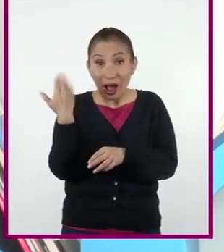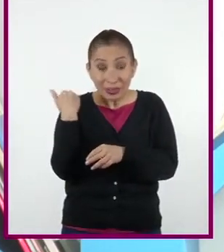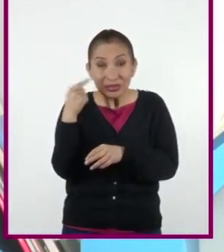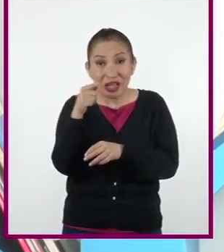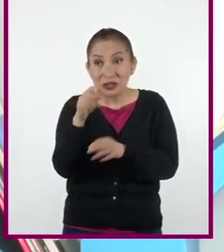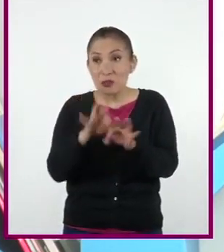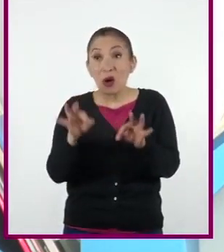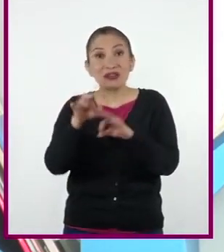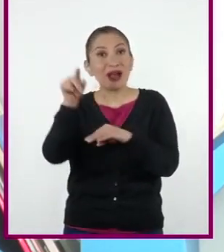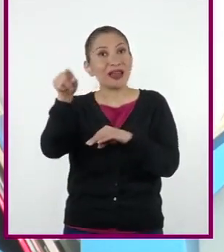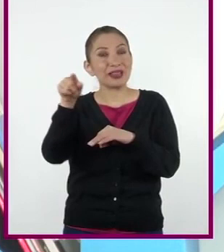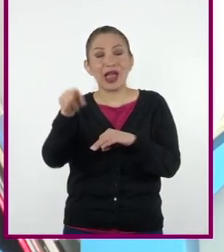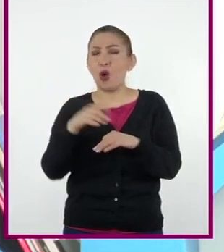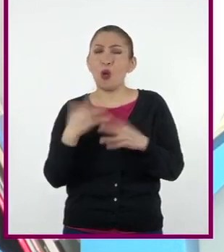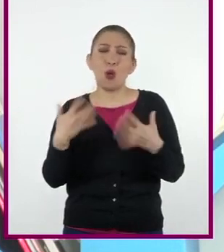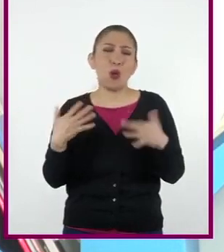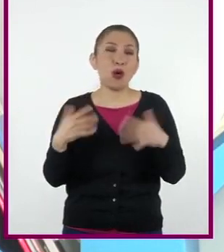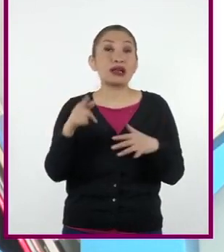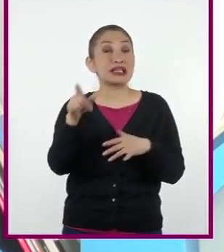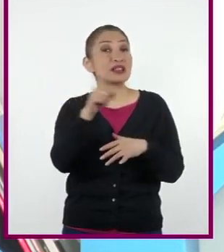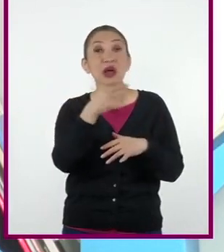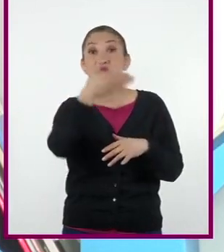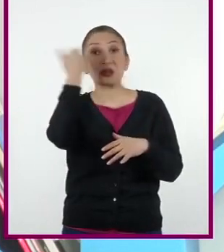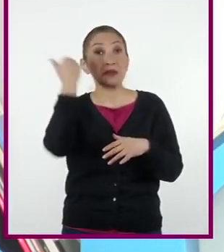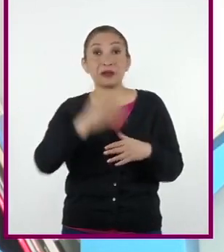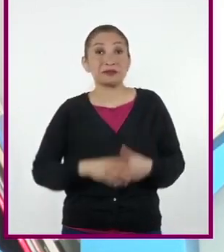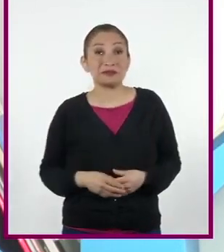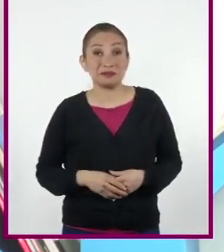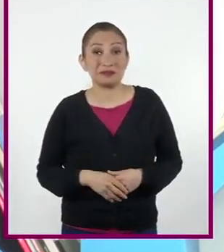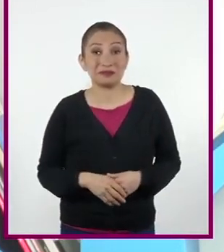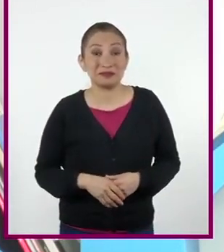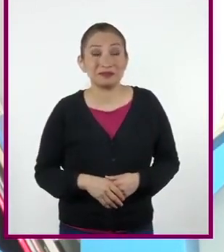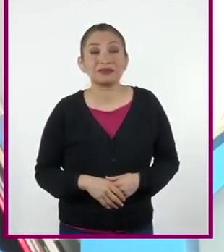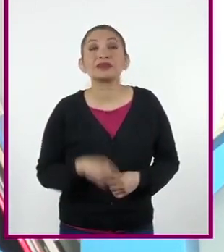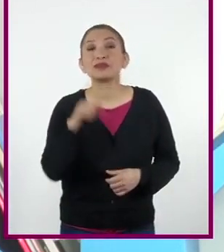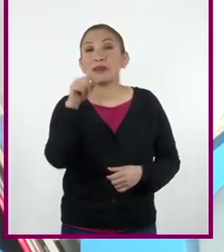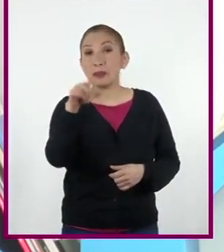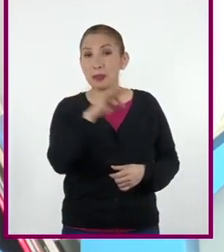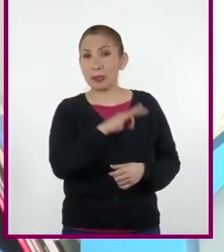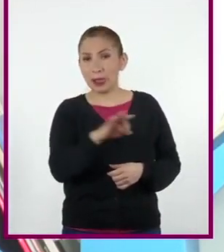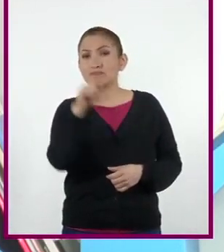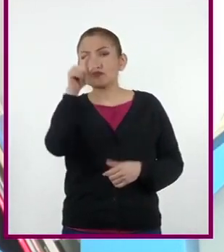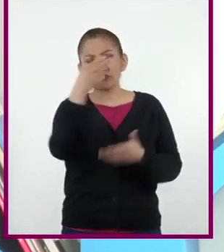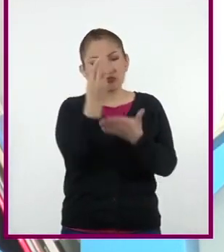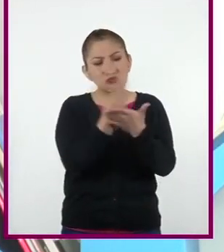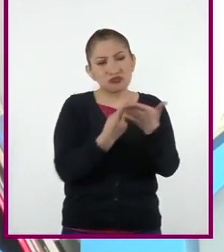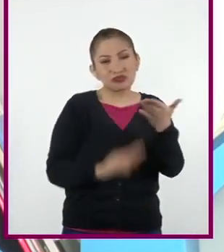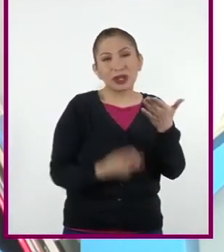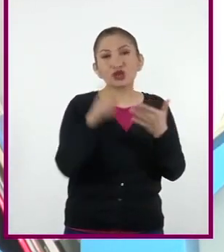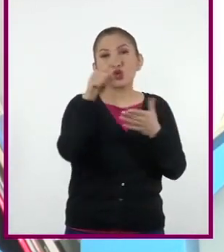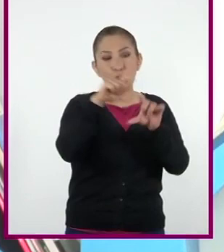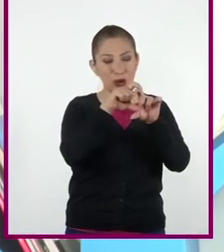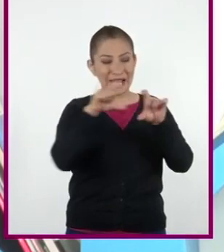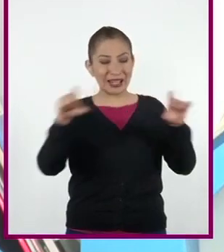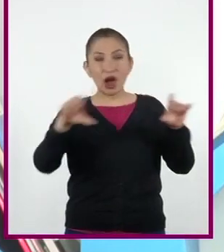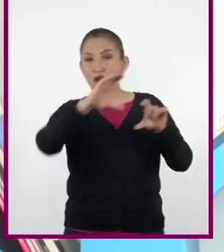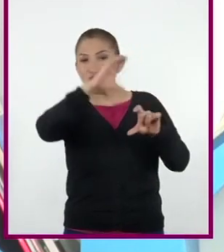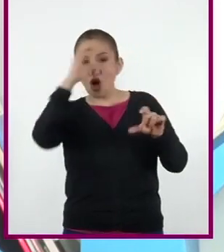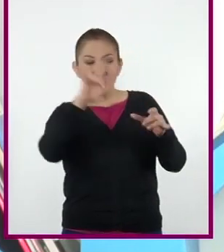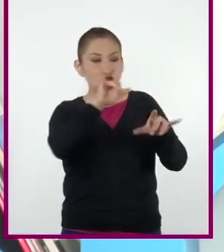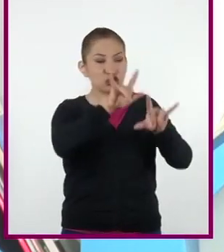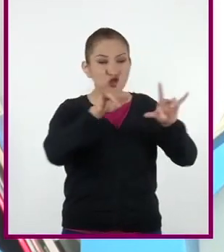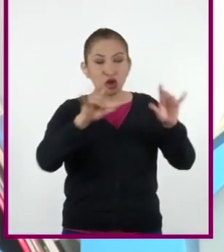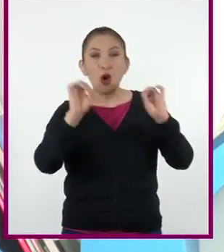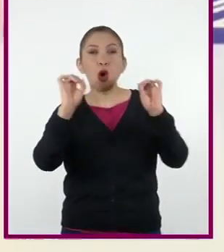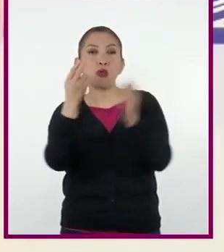importantes para ellos y tal vez ustedes no lo sabían. Si pueden, ilustren su línea del tiempo con fotografías